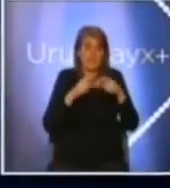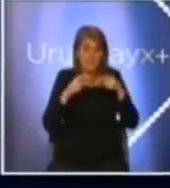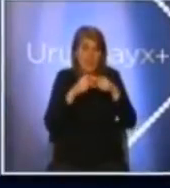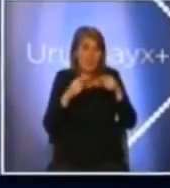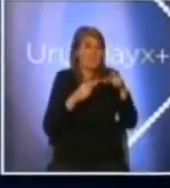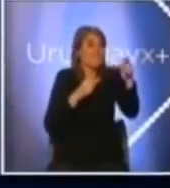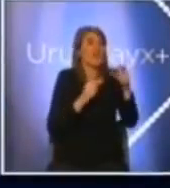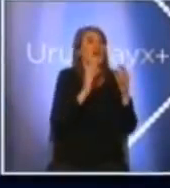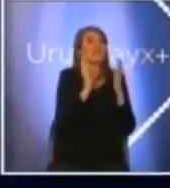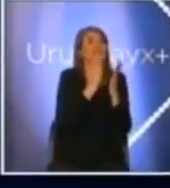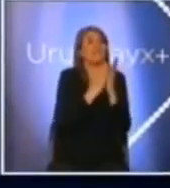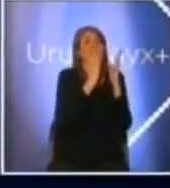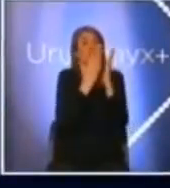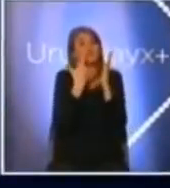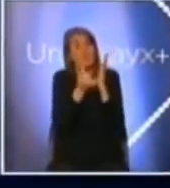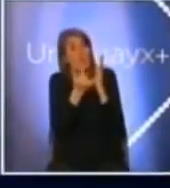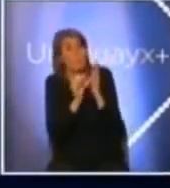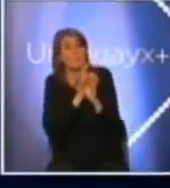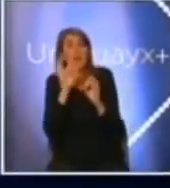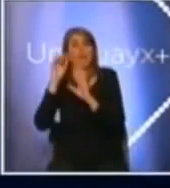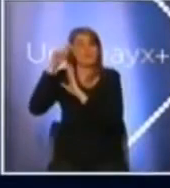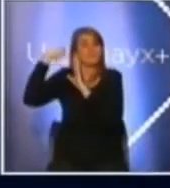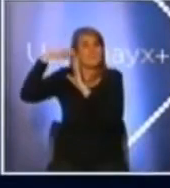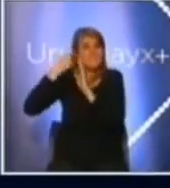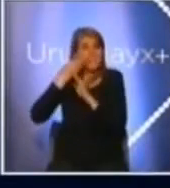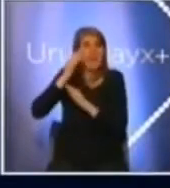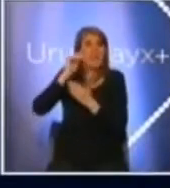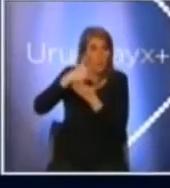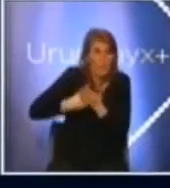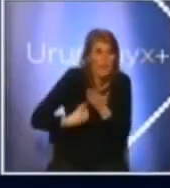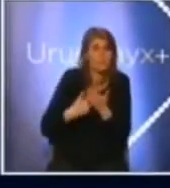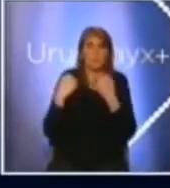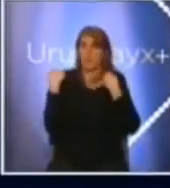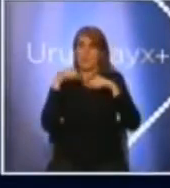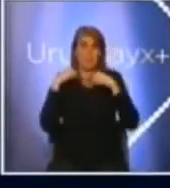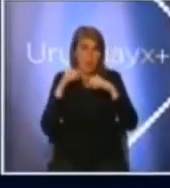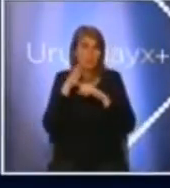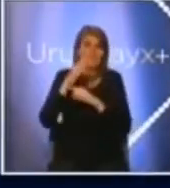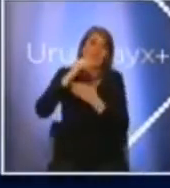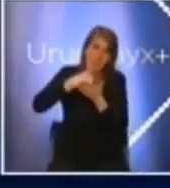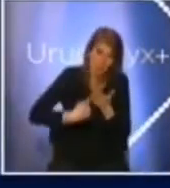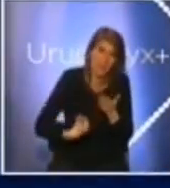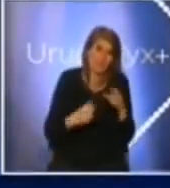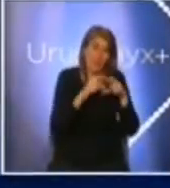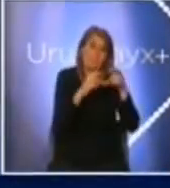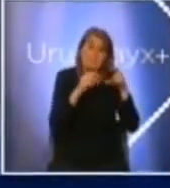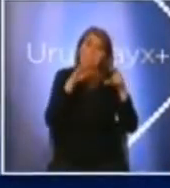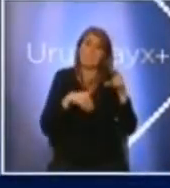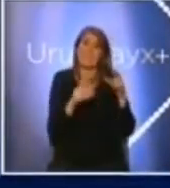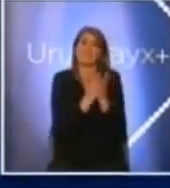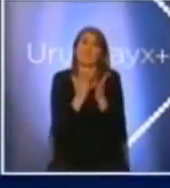adquisición de libros, entradas a espectáculos artísticos o deportivos, etc. otros usos podrán